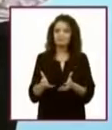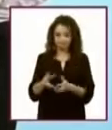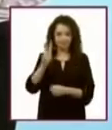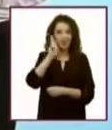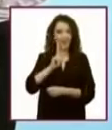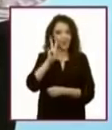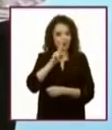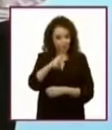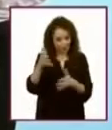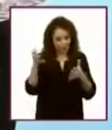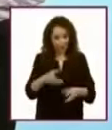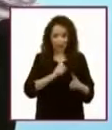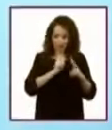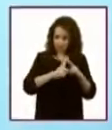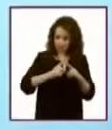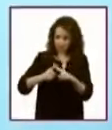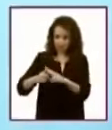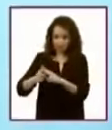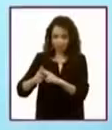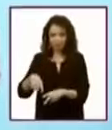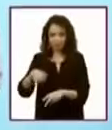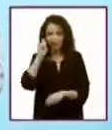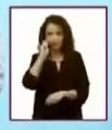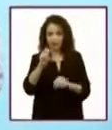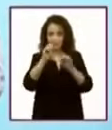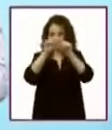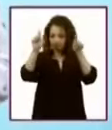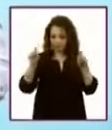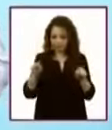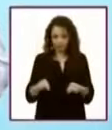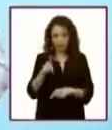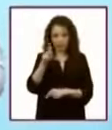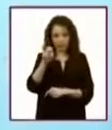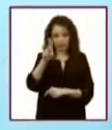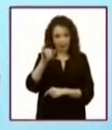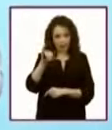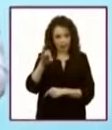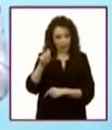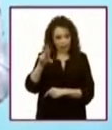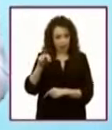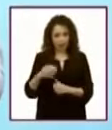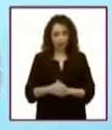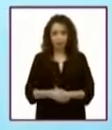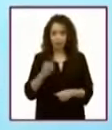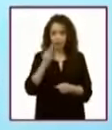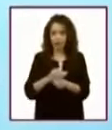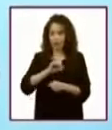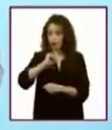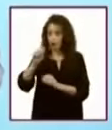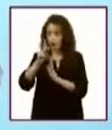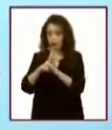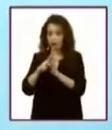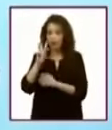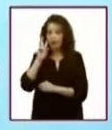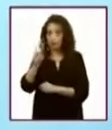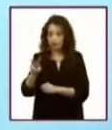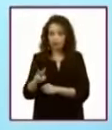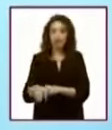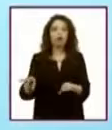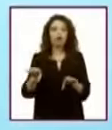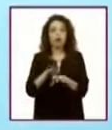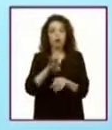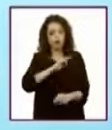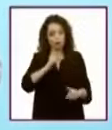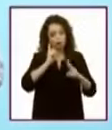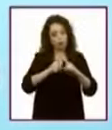que calculen su perímetro. En el siguiente video se muestra cómo se debe calcular el perímetro de otra figura